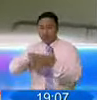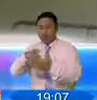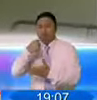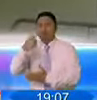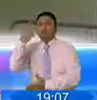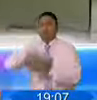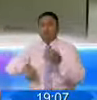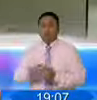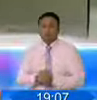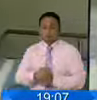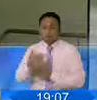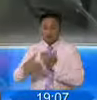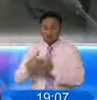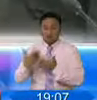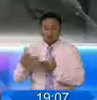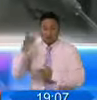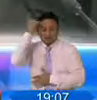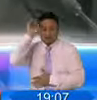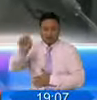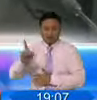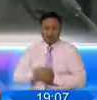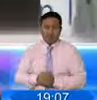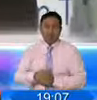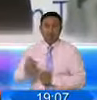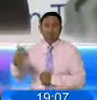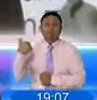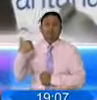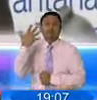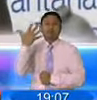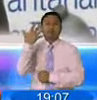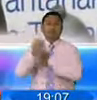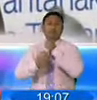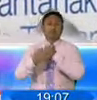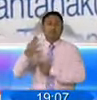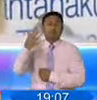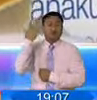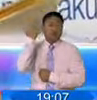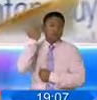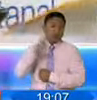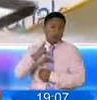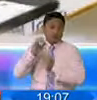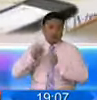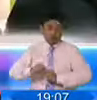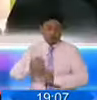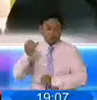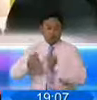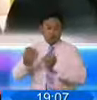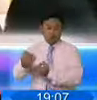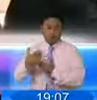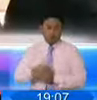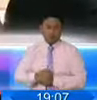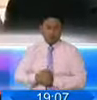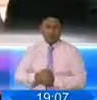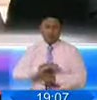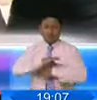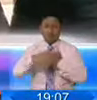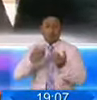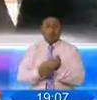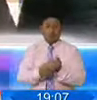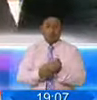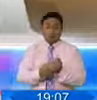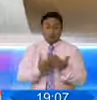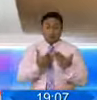y en función de eso se pronunciará el plan el consejo tiene un plazo de cinco días para emitir su informe final y mientras no se agoten todos los recursos